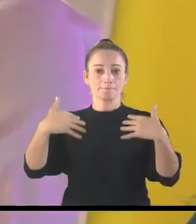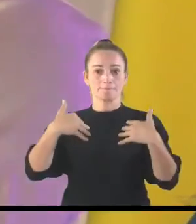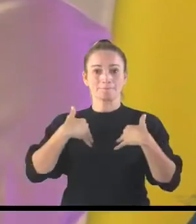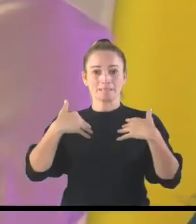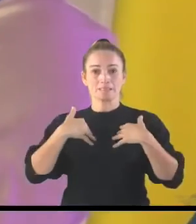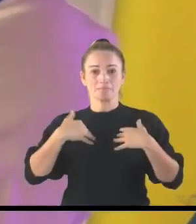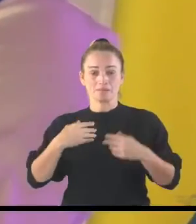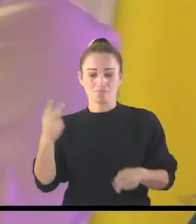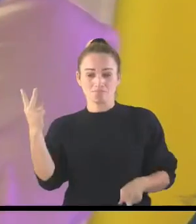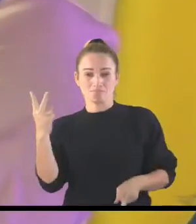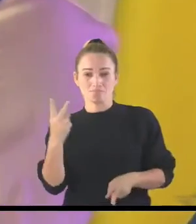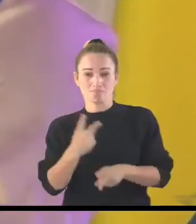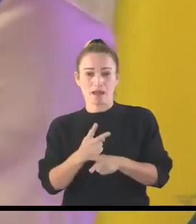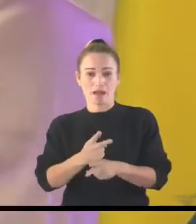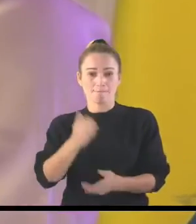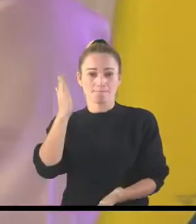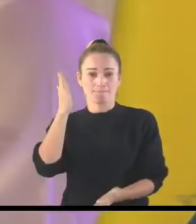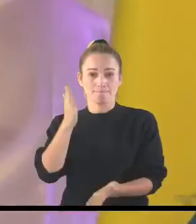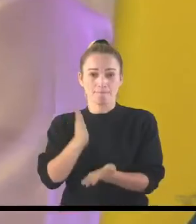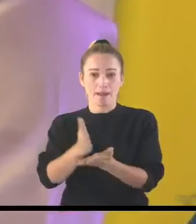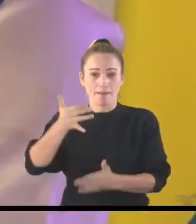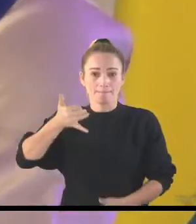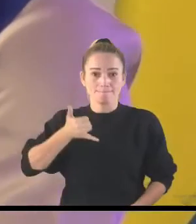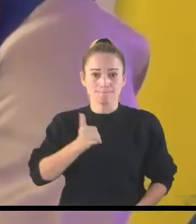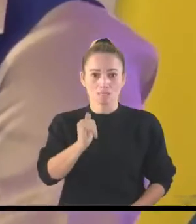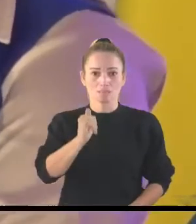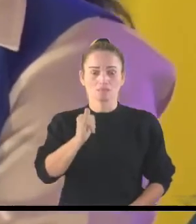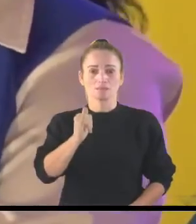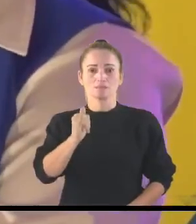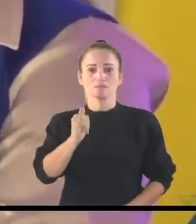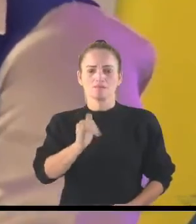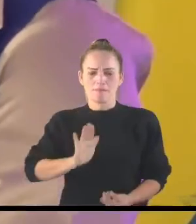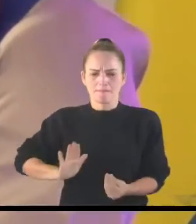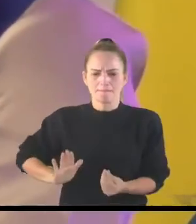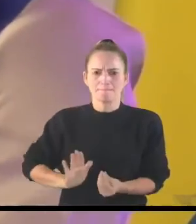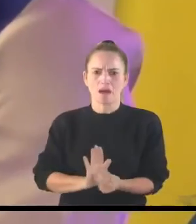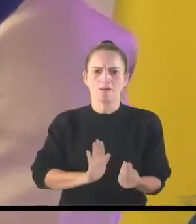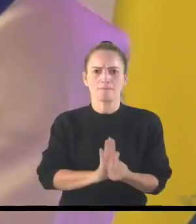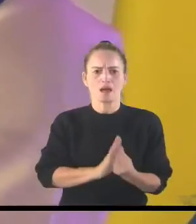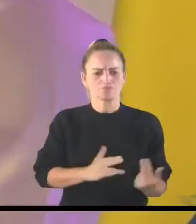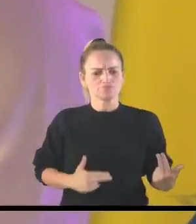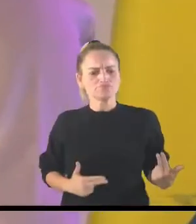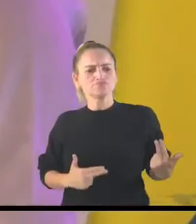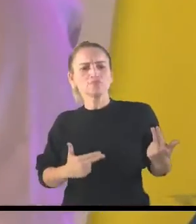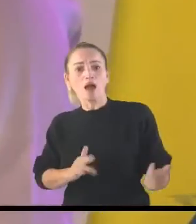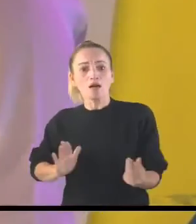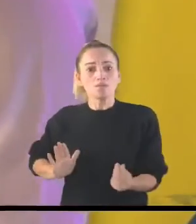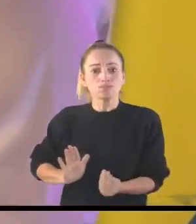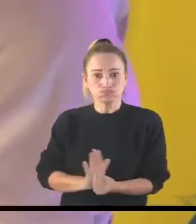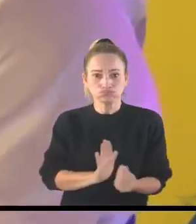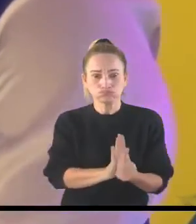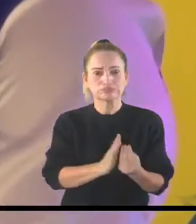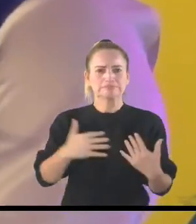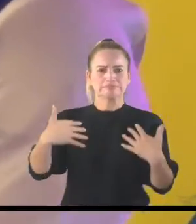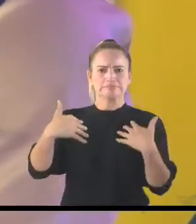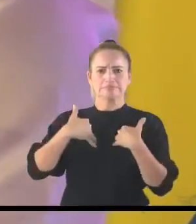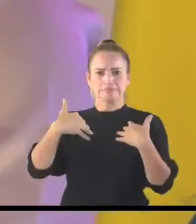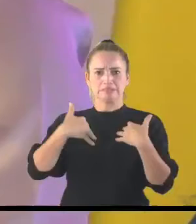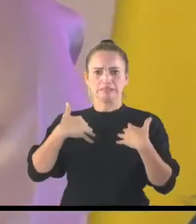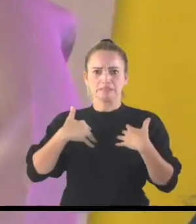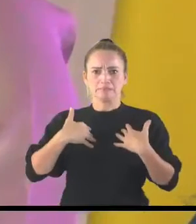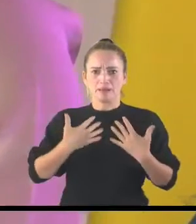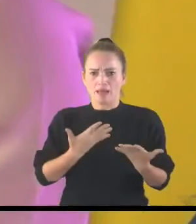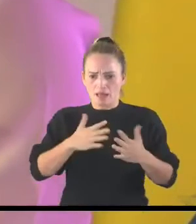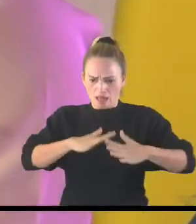víctimas de violencia sexual, víctimas de desplazamiento forzado, víctimas de